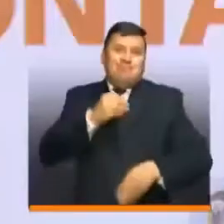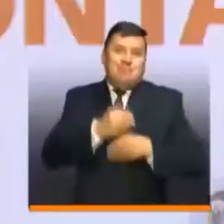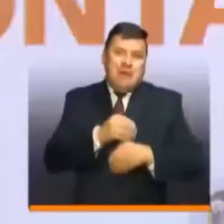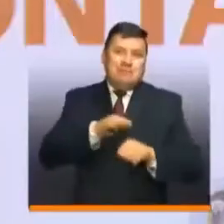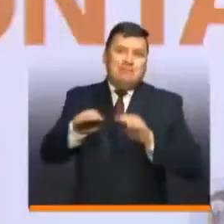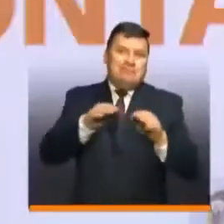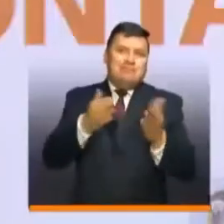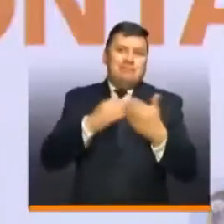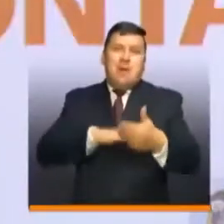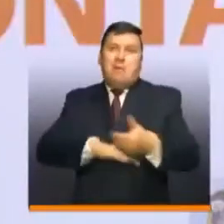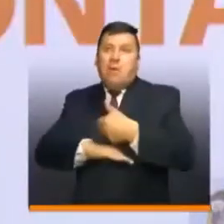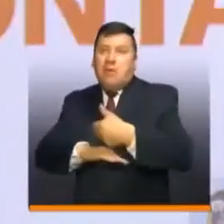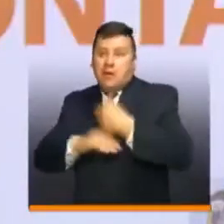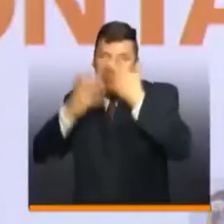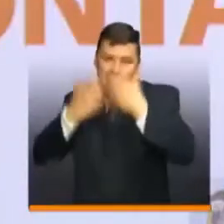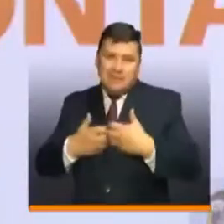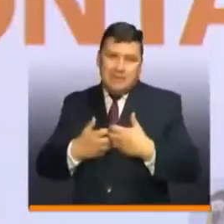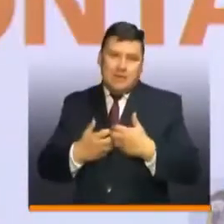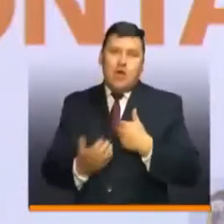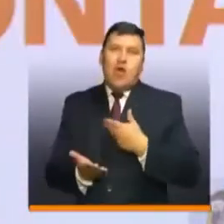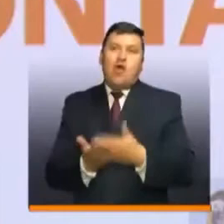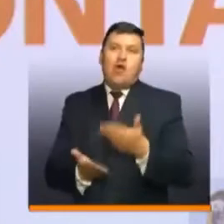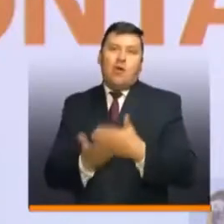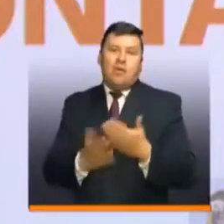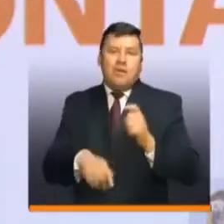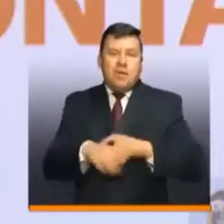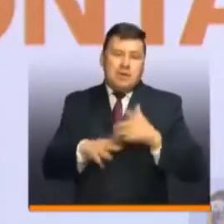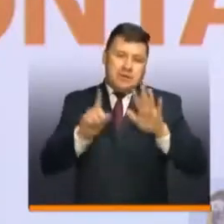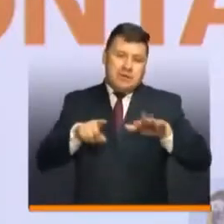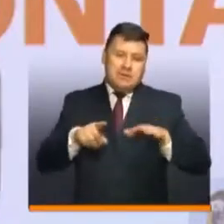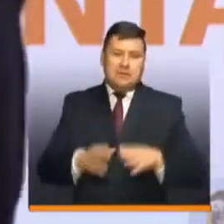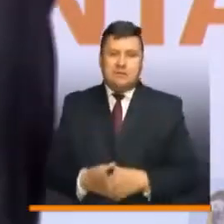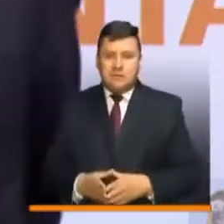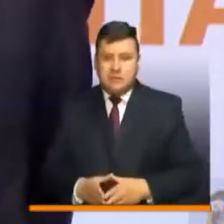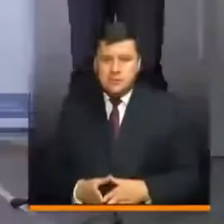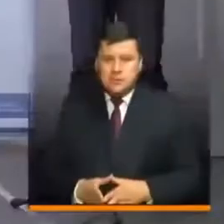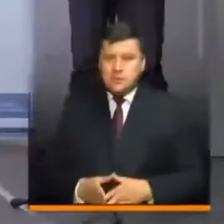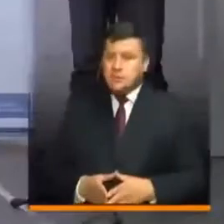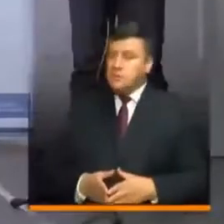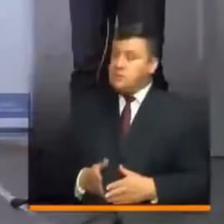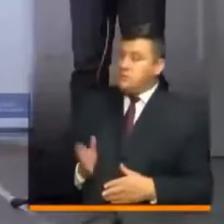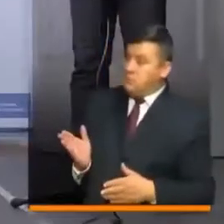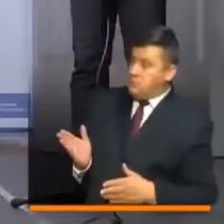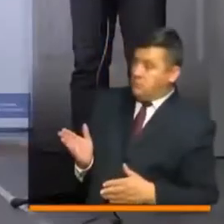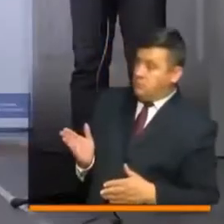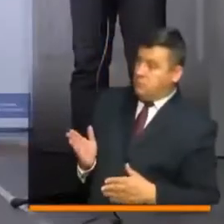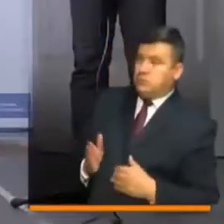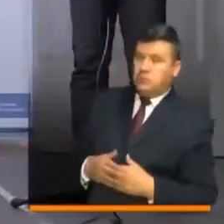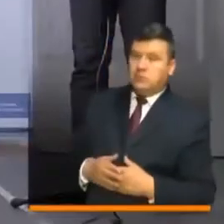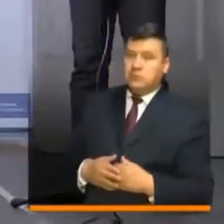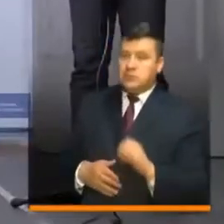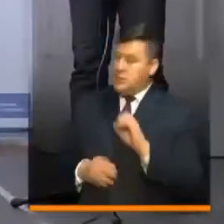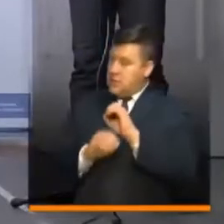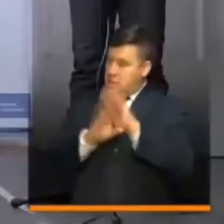proveeduría de esta compra para seis meses es así